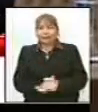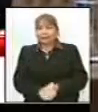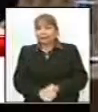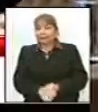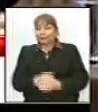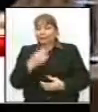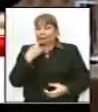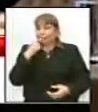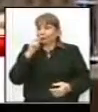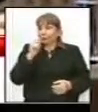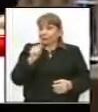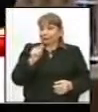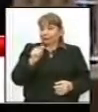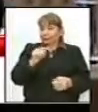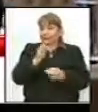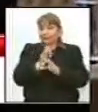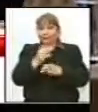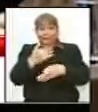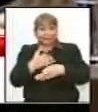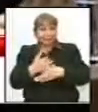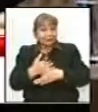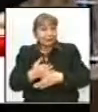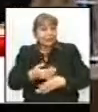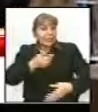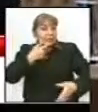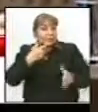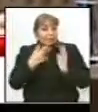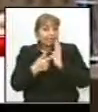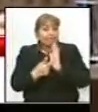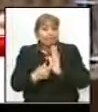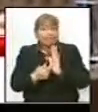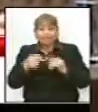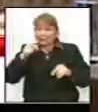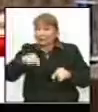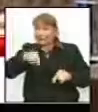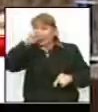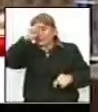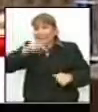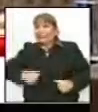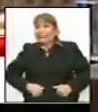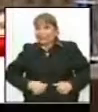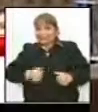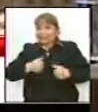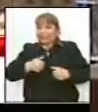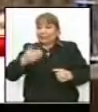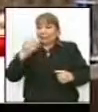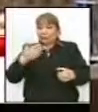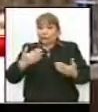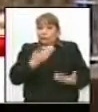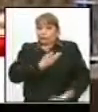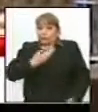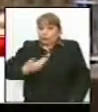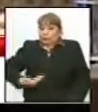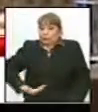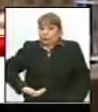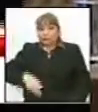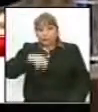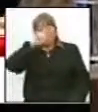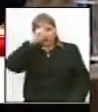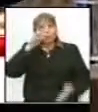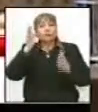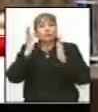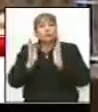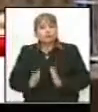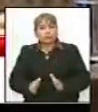Contra esa forma de encarar lo que se vivía en el Perú, el Estado peruano